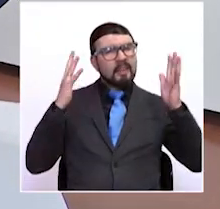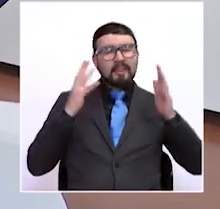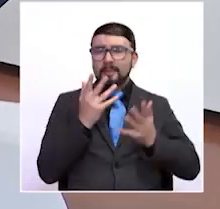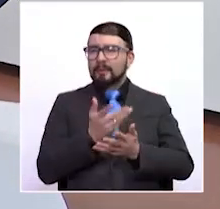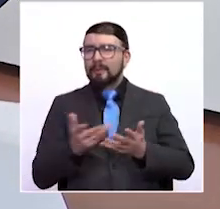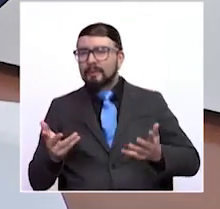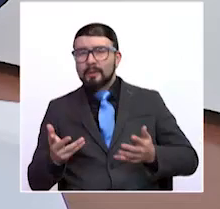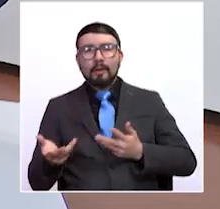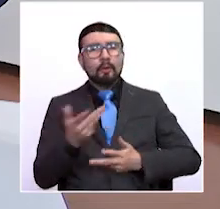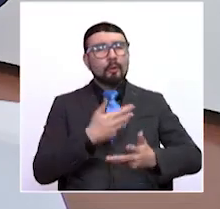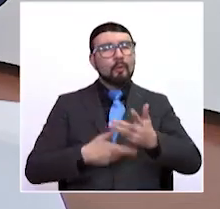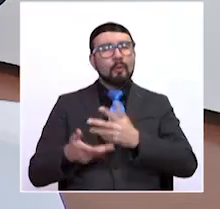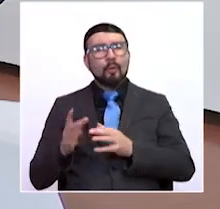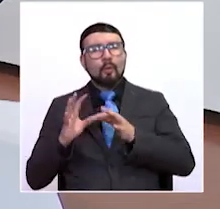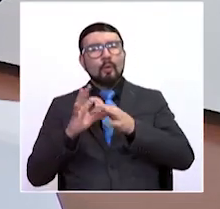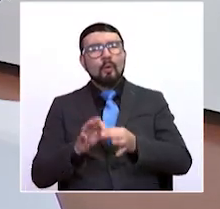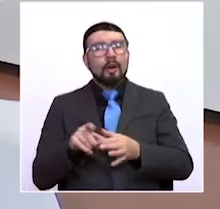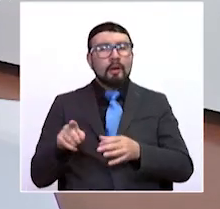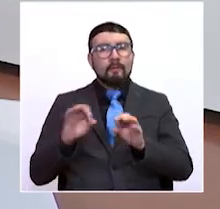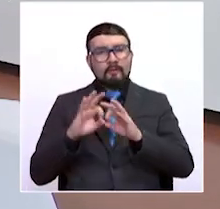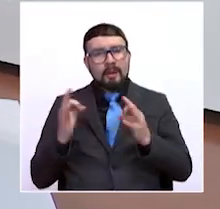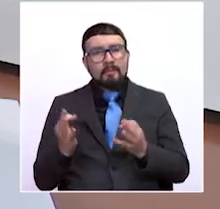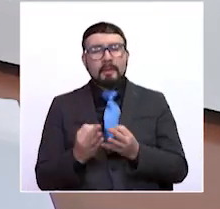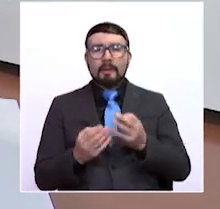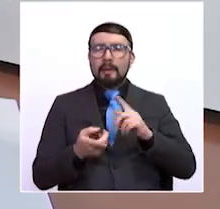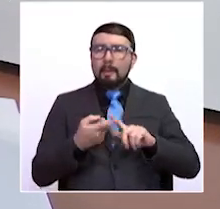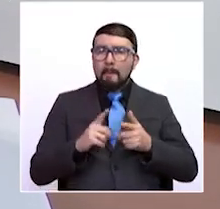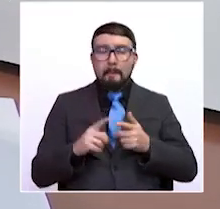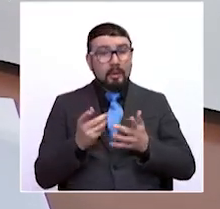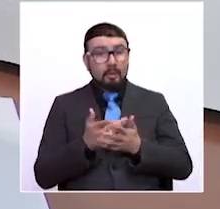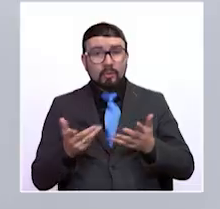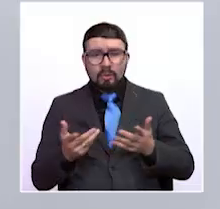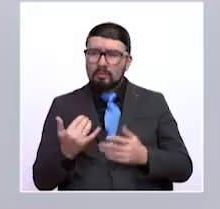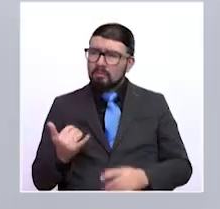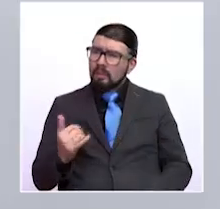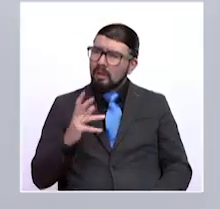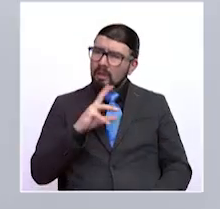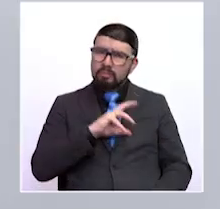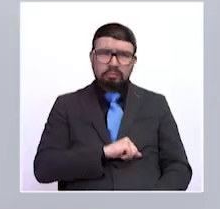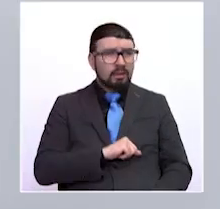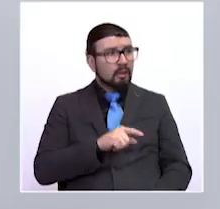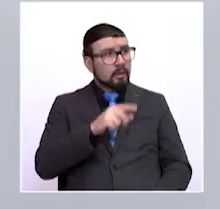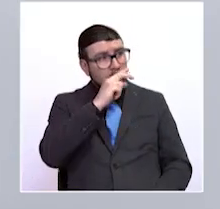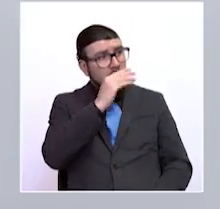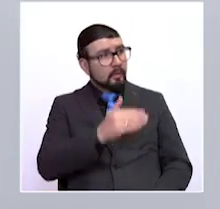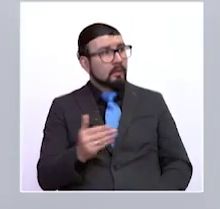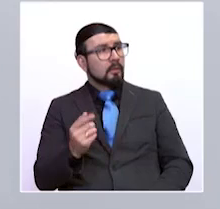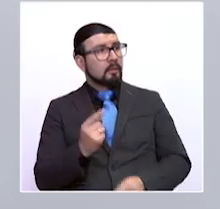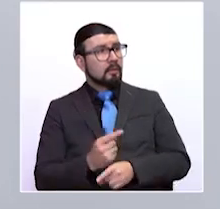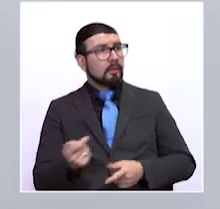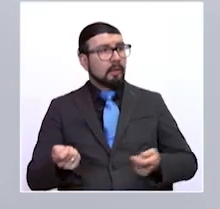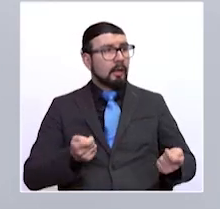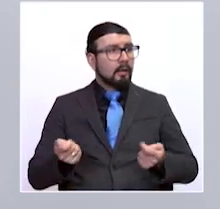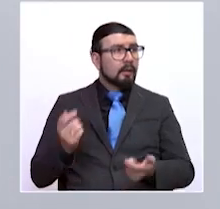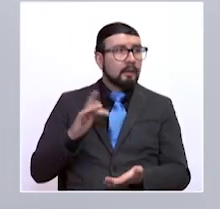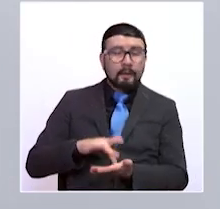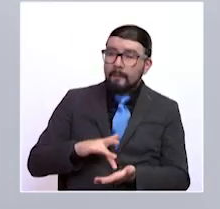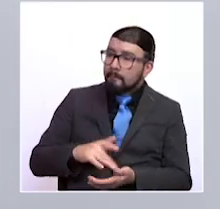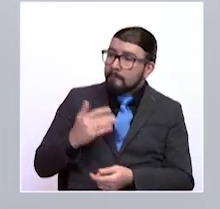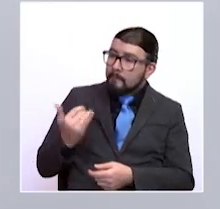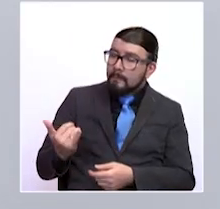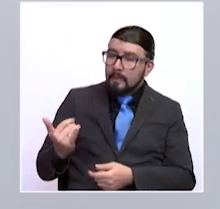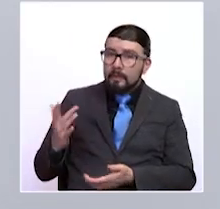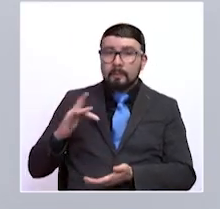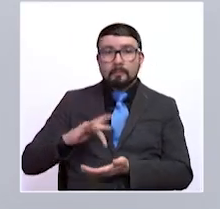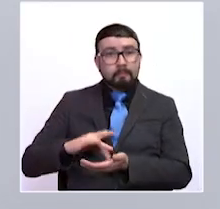todos los familiares, a todos los amigos, sea tan triste que los niños sufran, particularmente los niños pequeños sufran de lo que